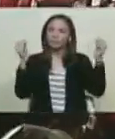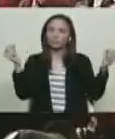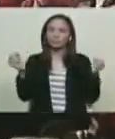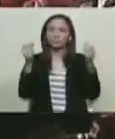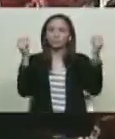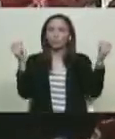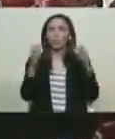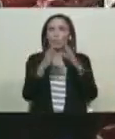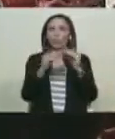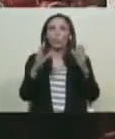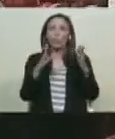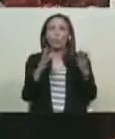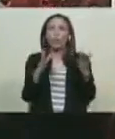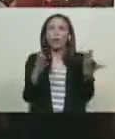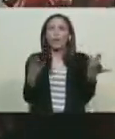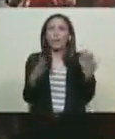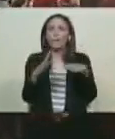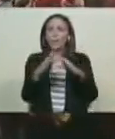ruta de Metrobús,